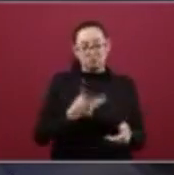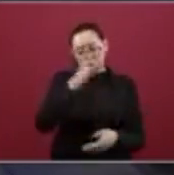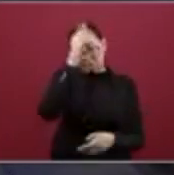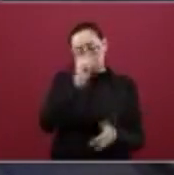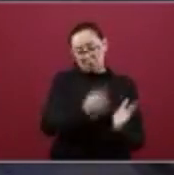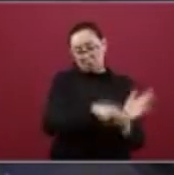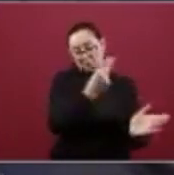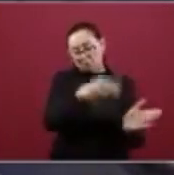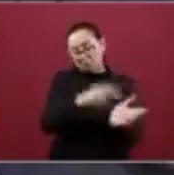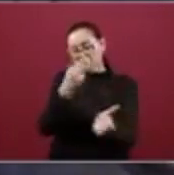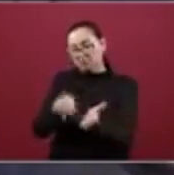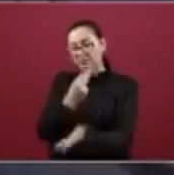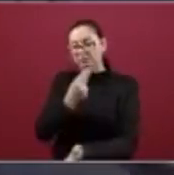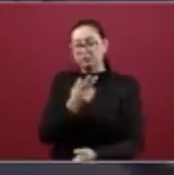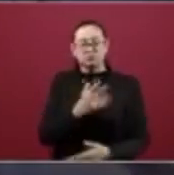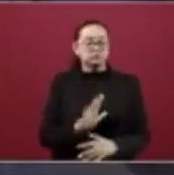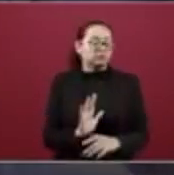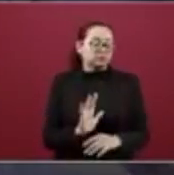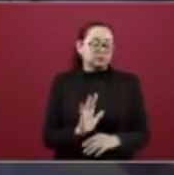en